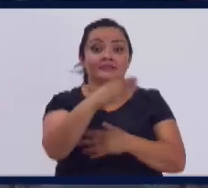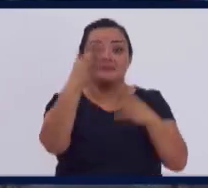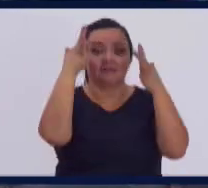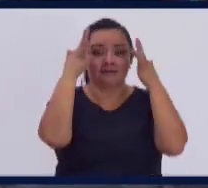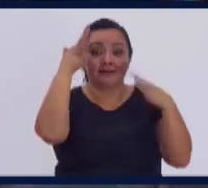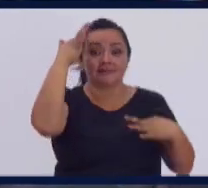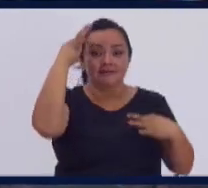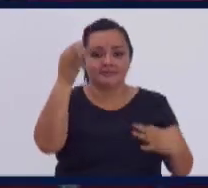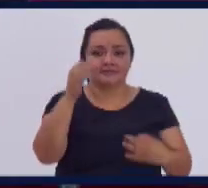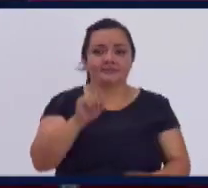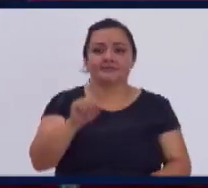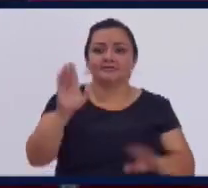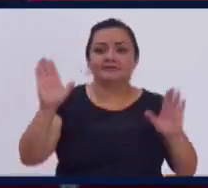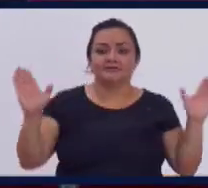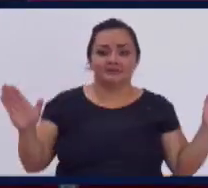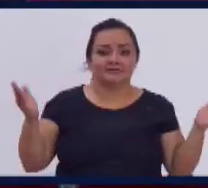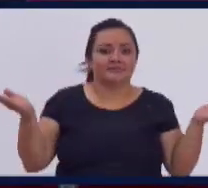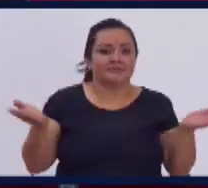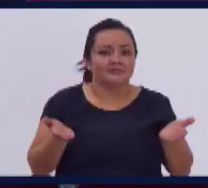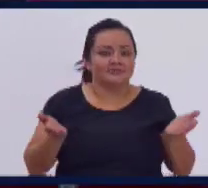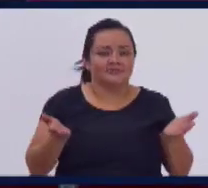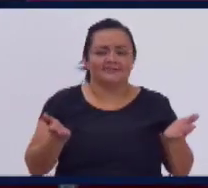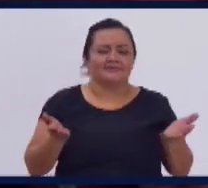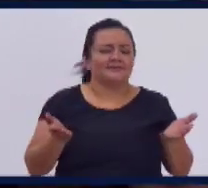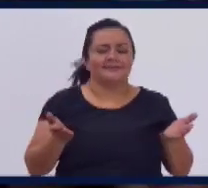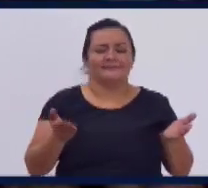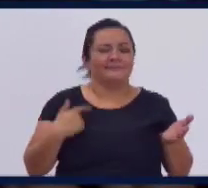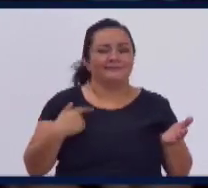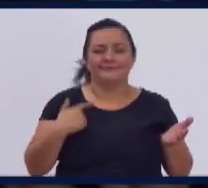lo que Jesús hacía no les convenía.